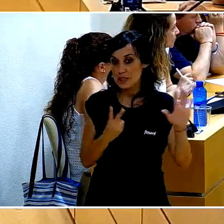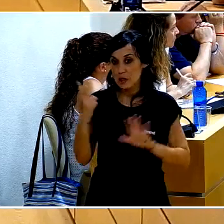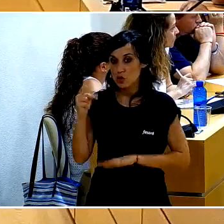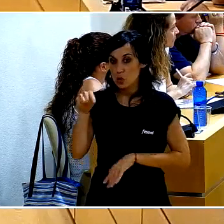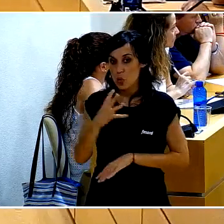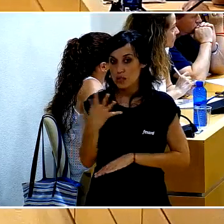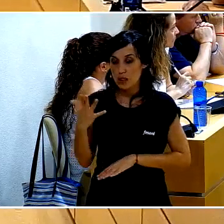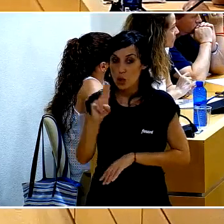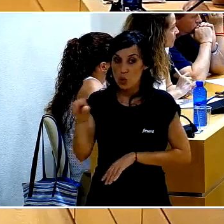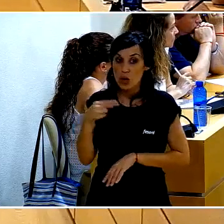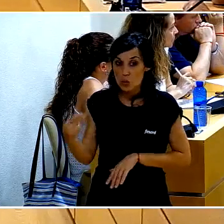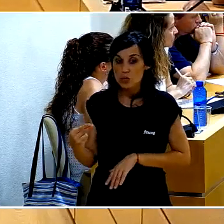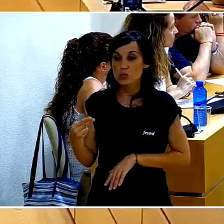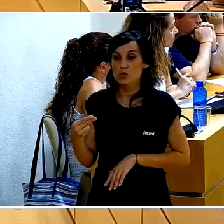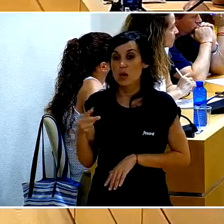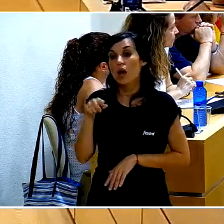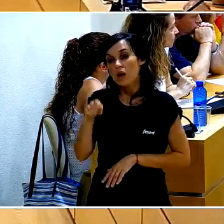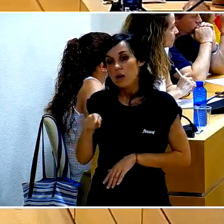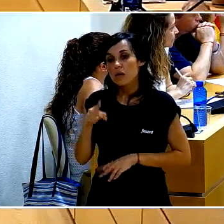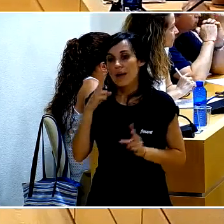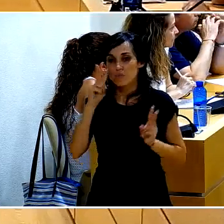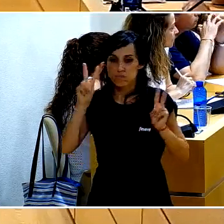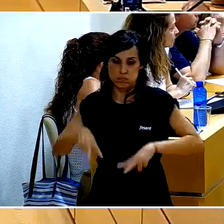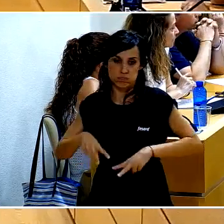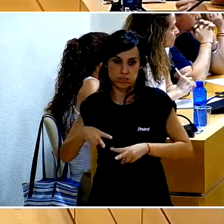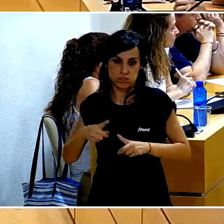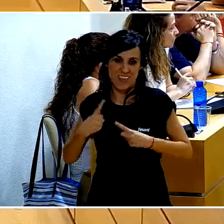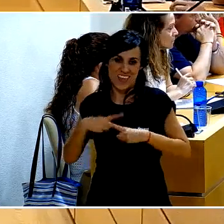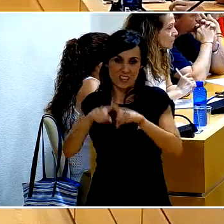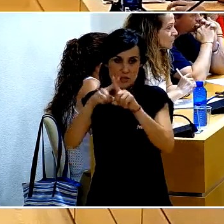77.472,45 euros que pasan a reconocimiento extrajudicial.